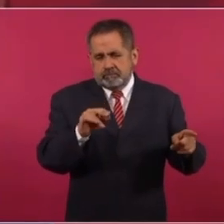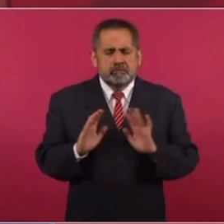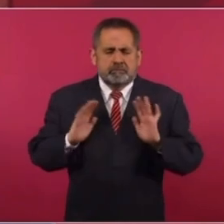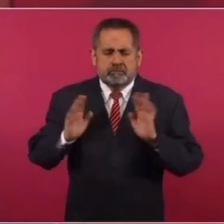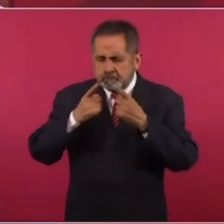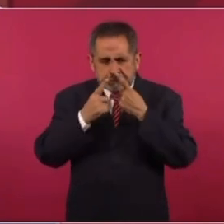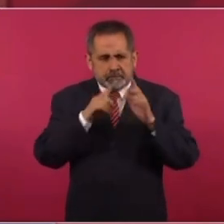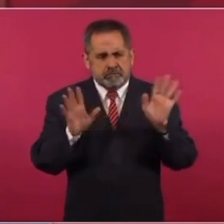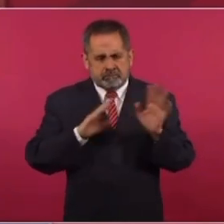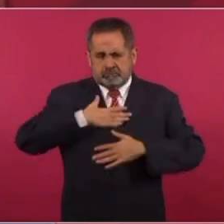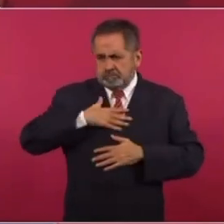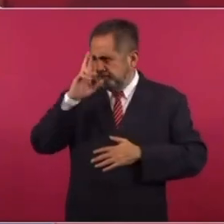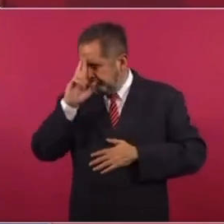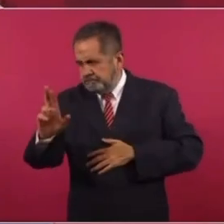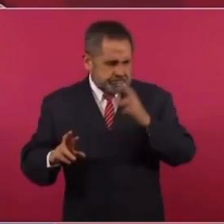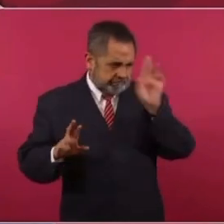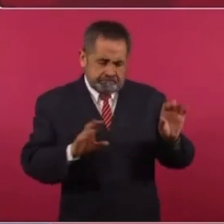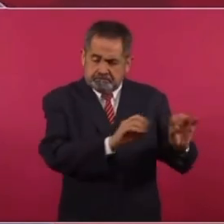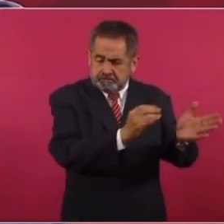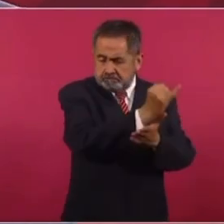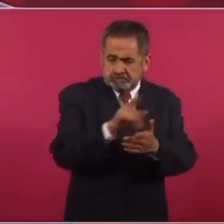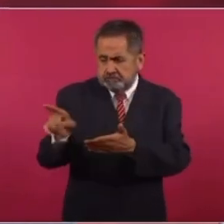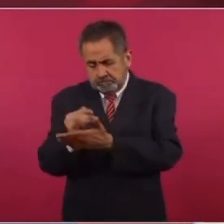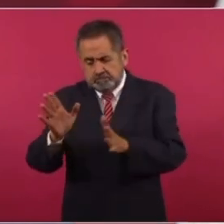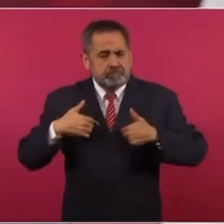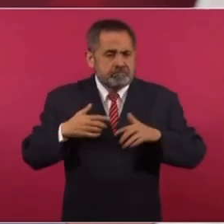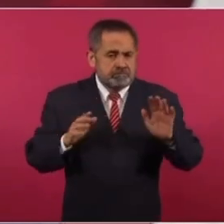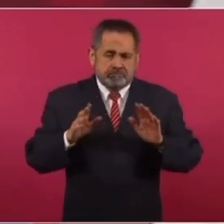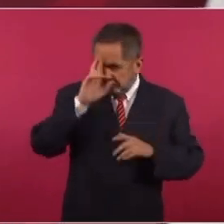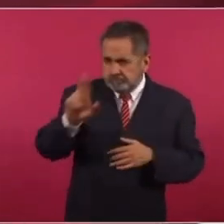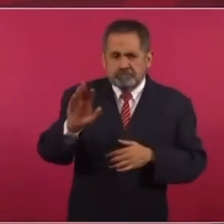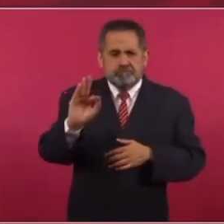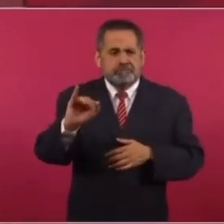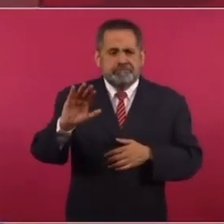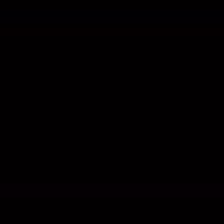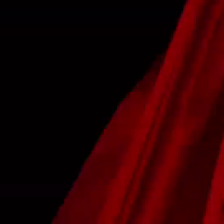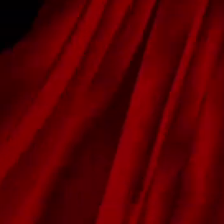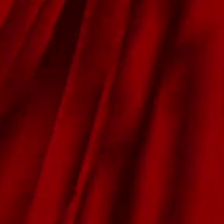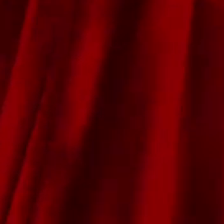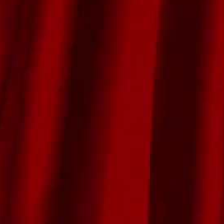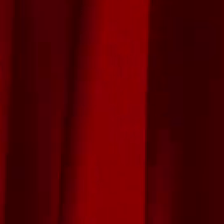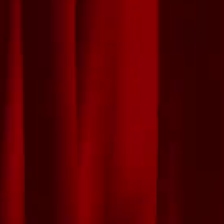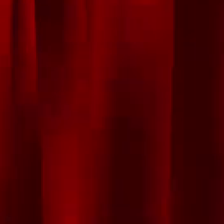de la independencia, del Poder Judicial y de la Fiscalía y del Poder Legislativo.